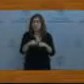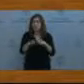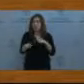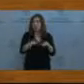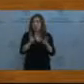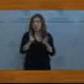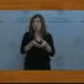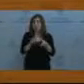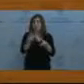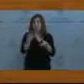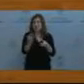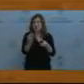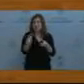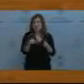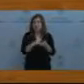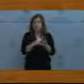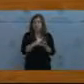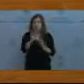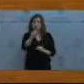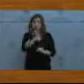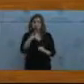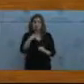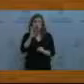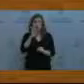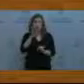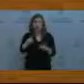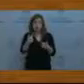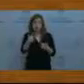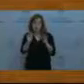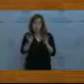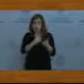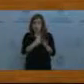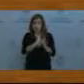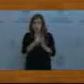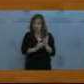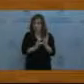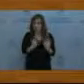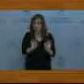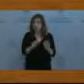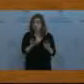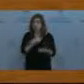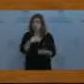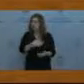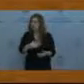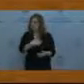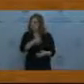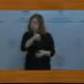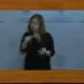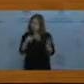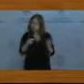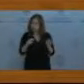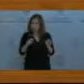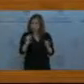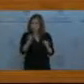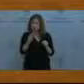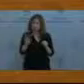y que no es otra cosa que lo que dice el Plan Autonómico de Residuos, lo que dice el plan. Por tanto, estamos satisfechos del resultado final y de que Izquierda Unida haya